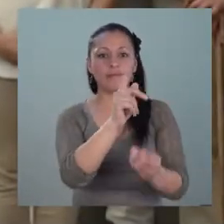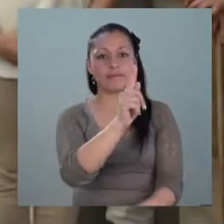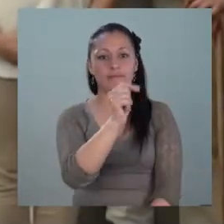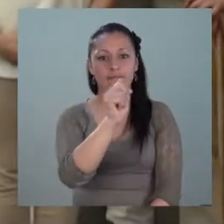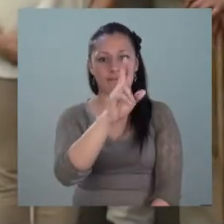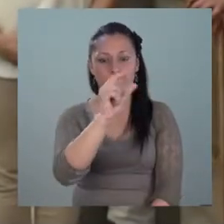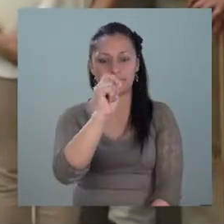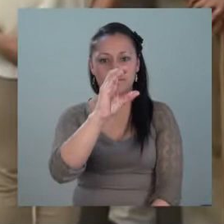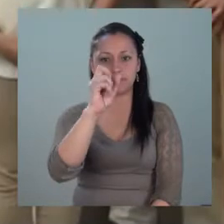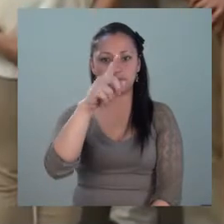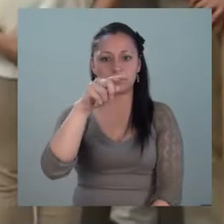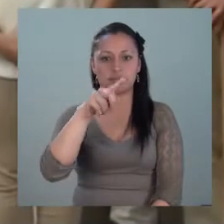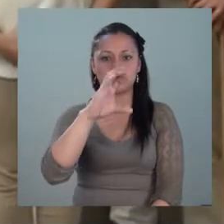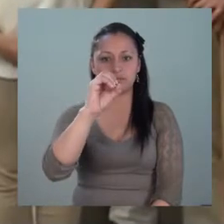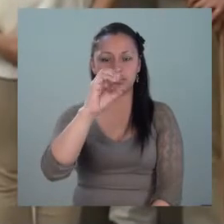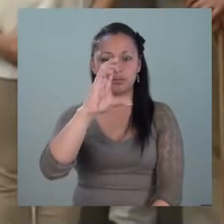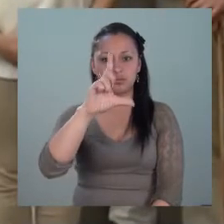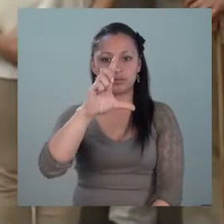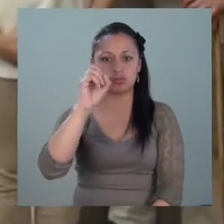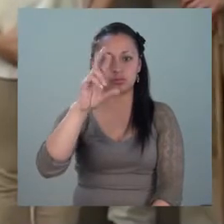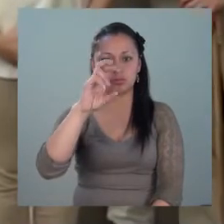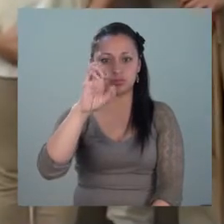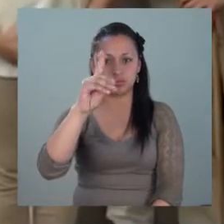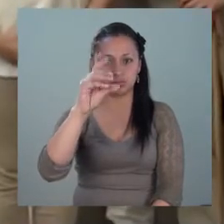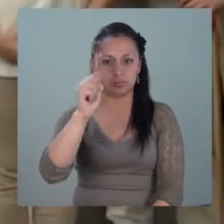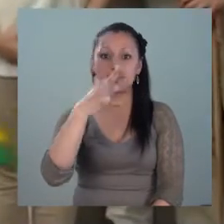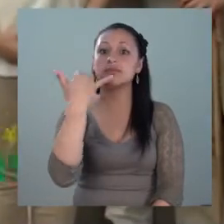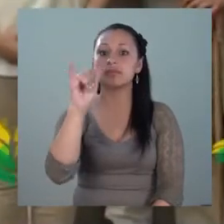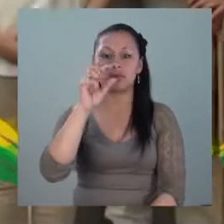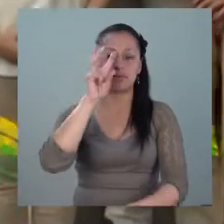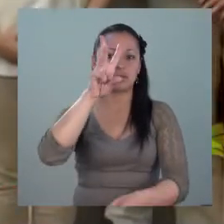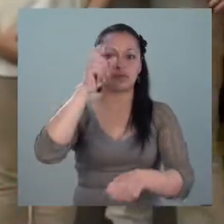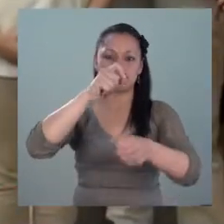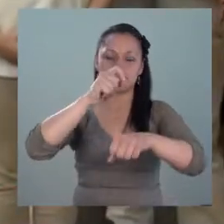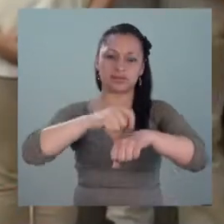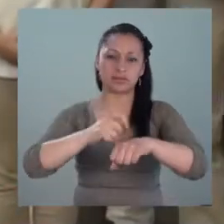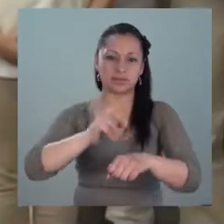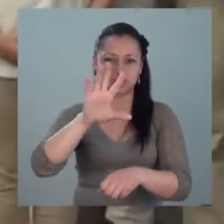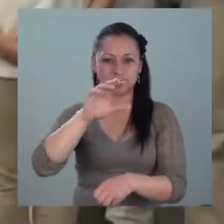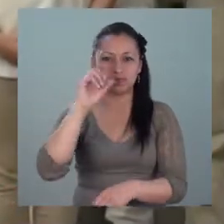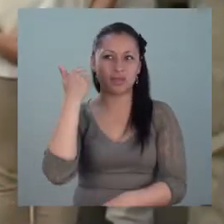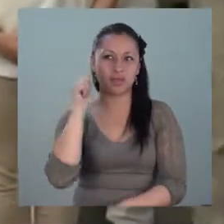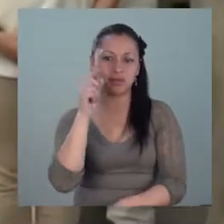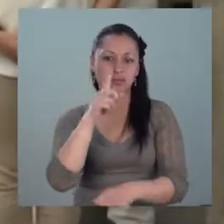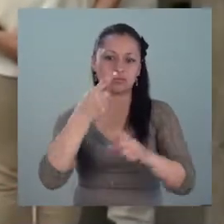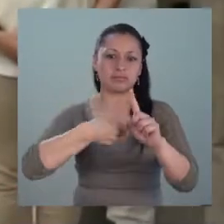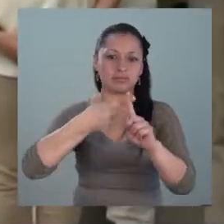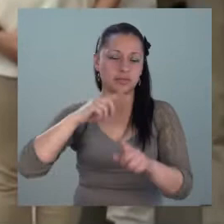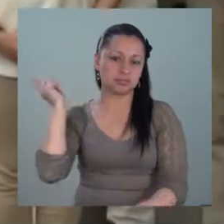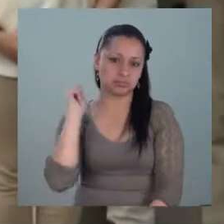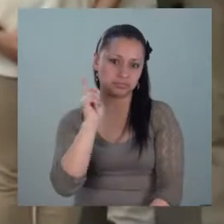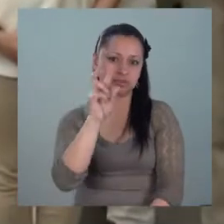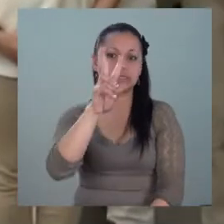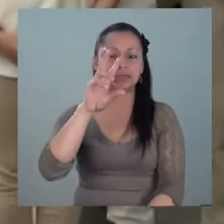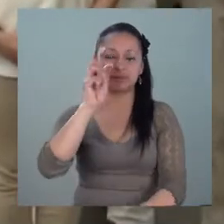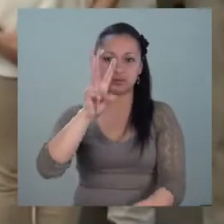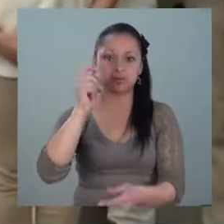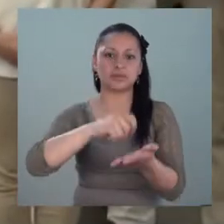seguridad, Francisco José Lloreda. Nos hemos reunido tres veces en Tumaco en los últimos 10 meses